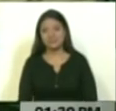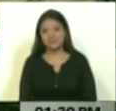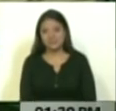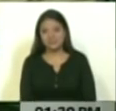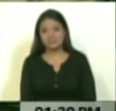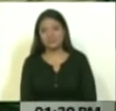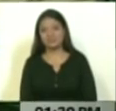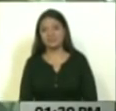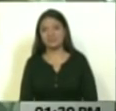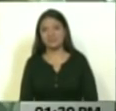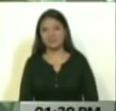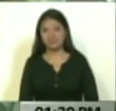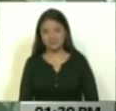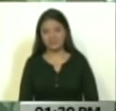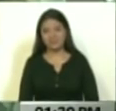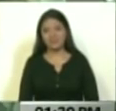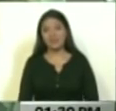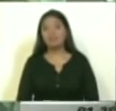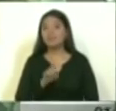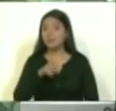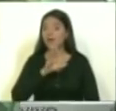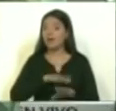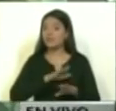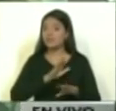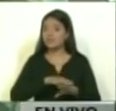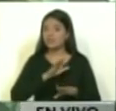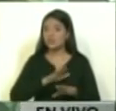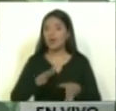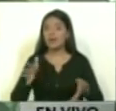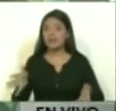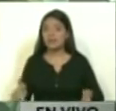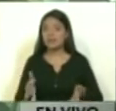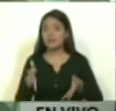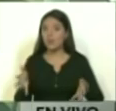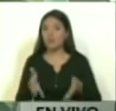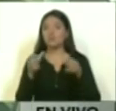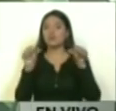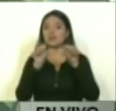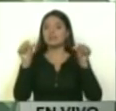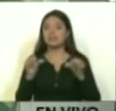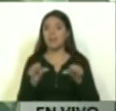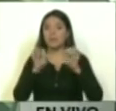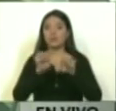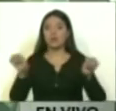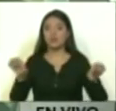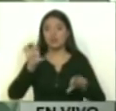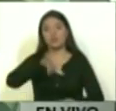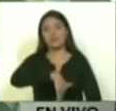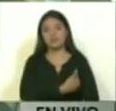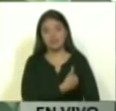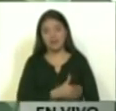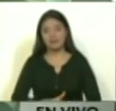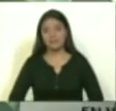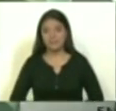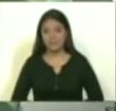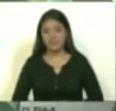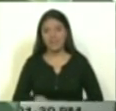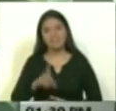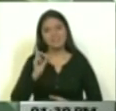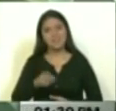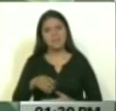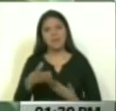Igualmente, anuncié el impulso del subsistema de educación universitario que tiene que ver con